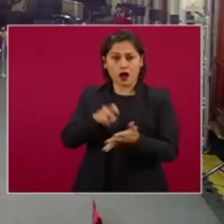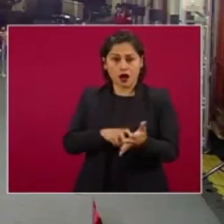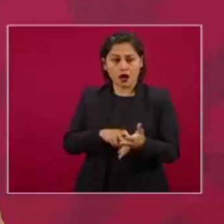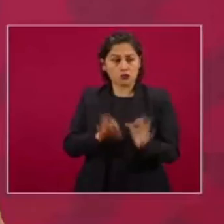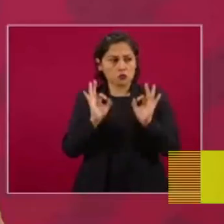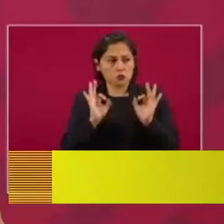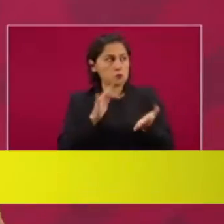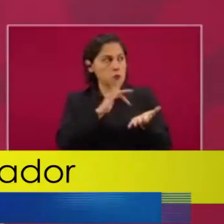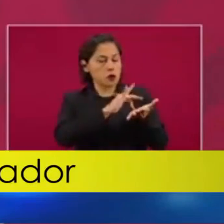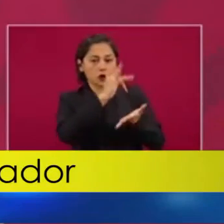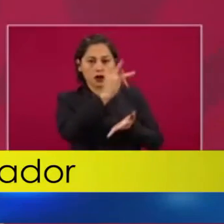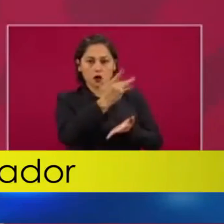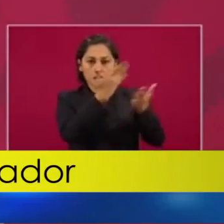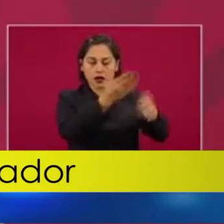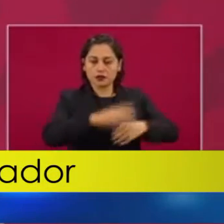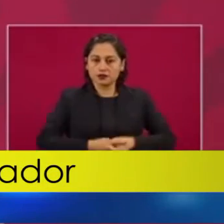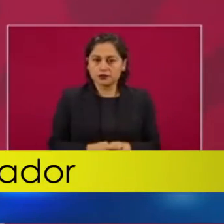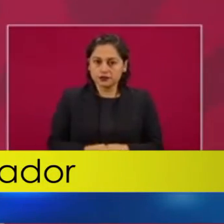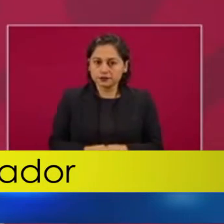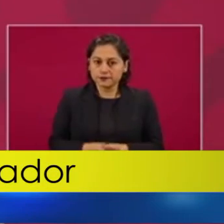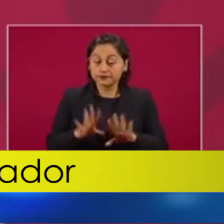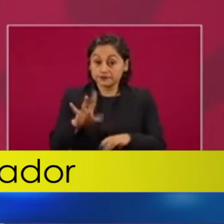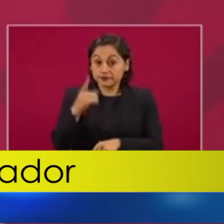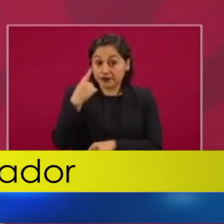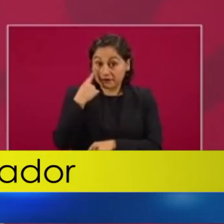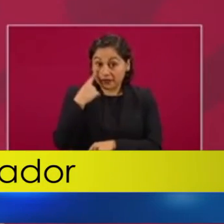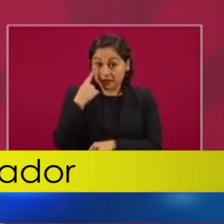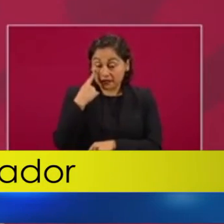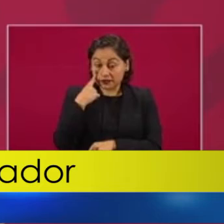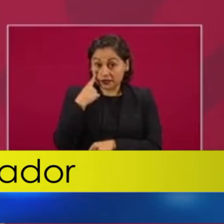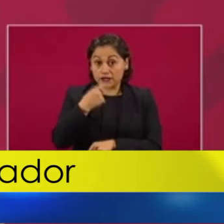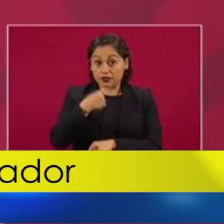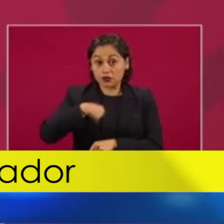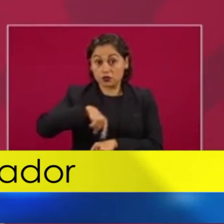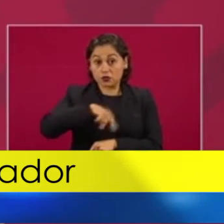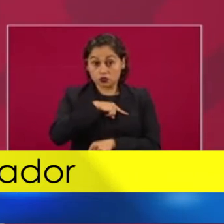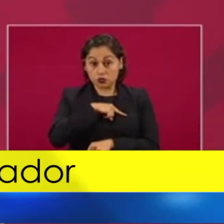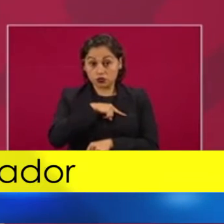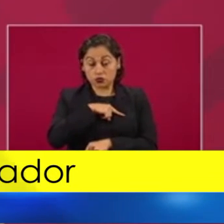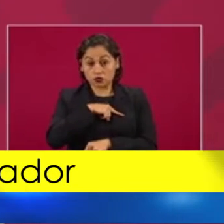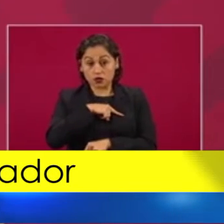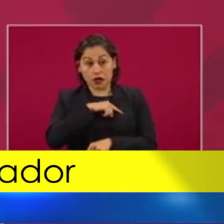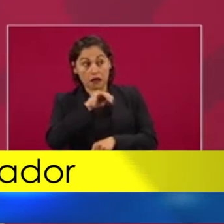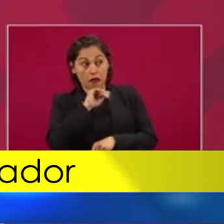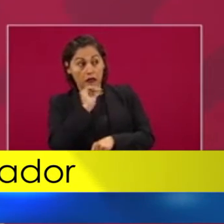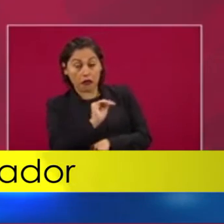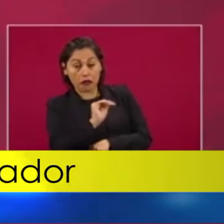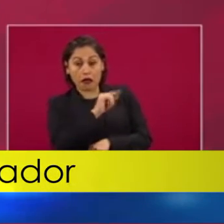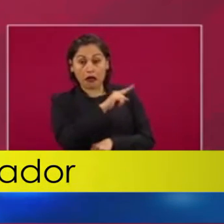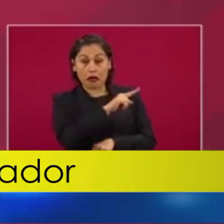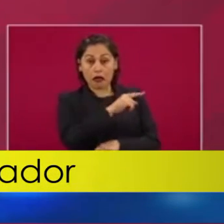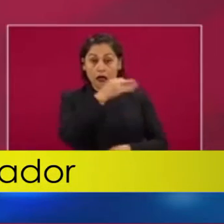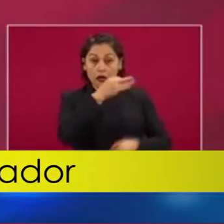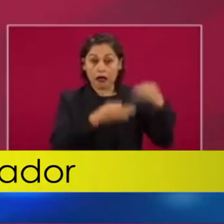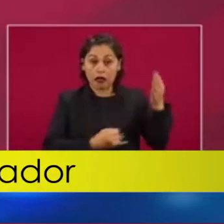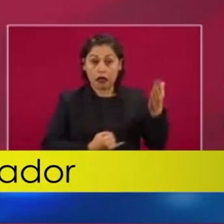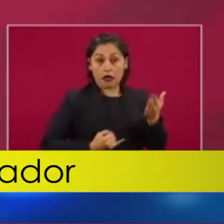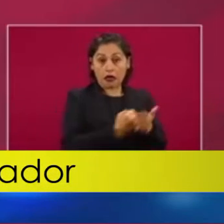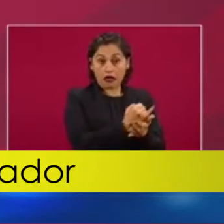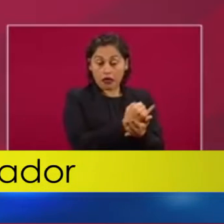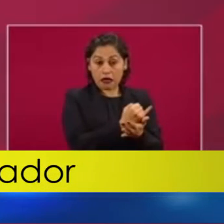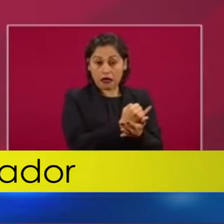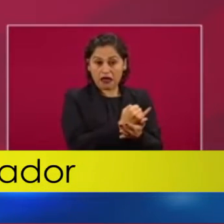esto, en el caso de que la jueza resuelva sobre esta petición y regrese el general Cienfuegos, no